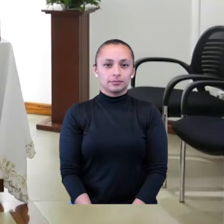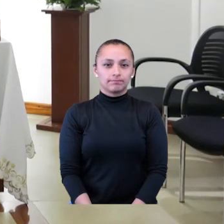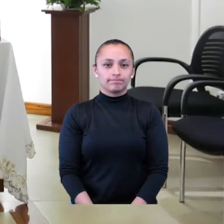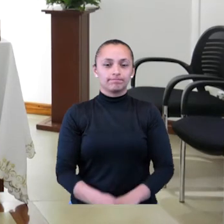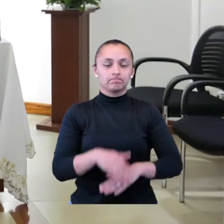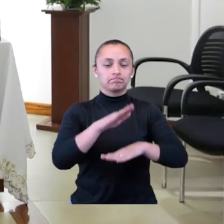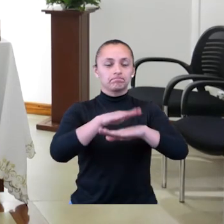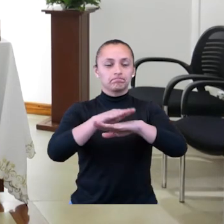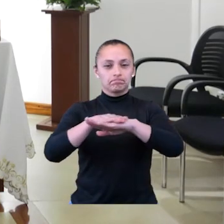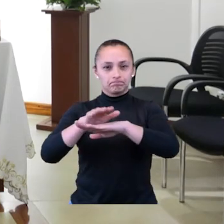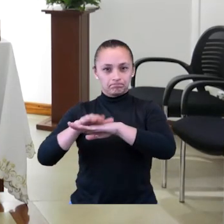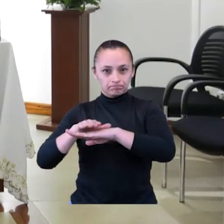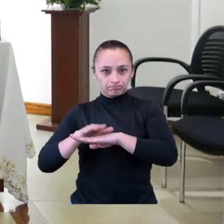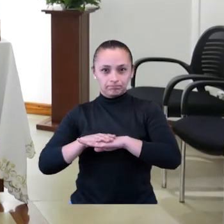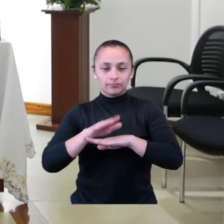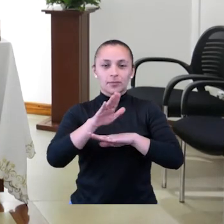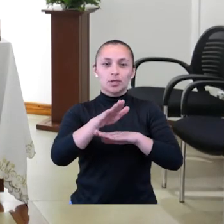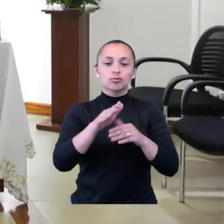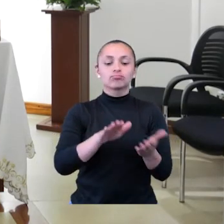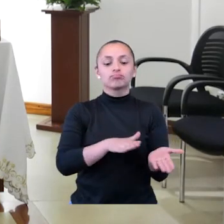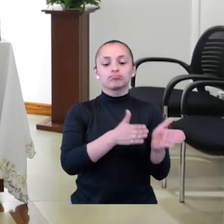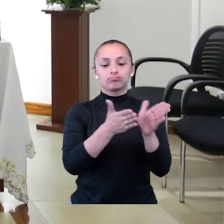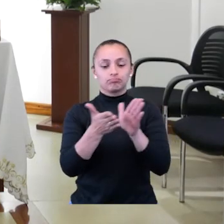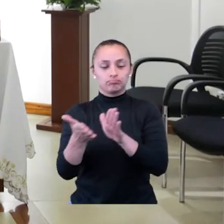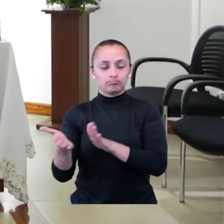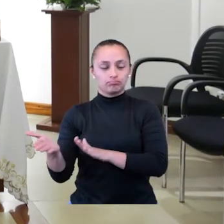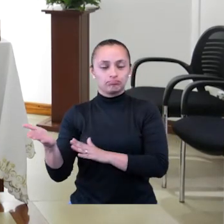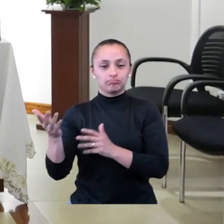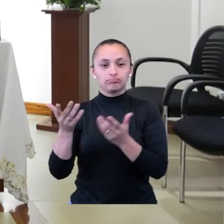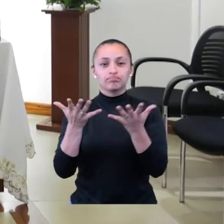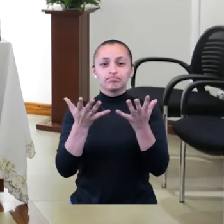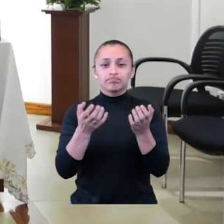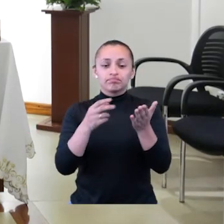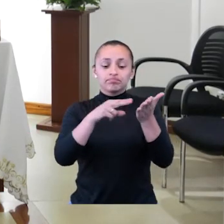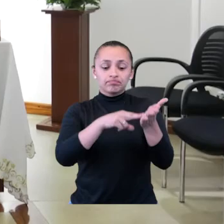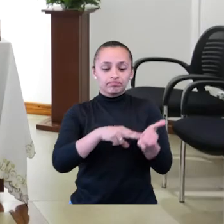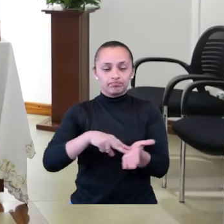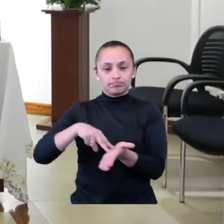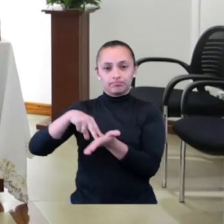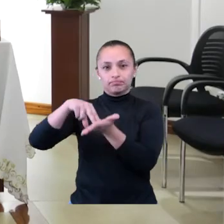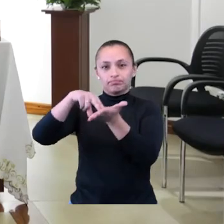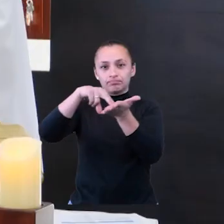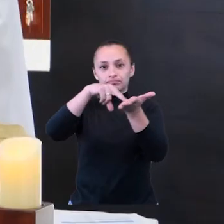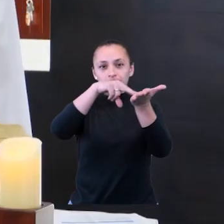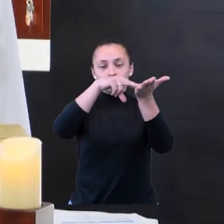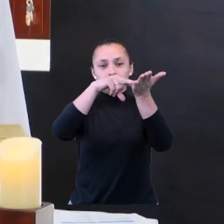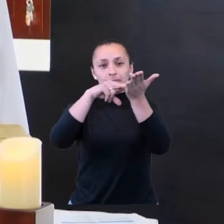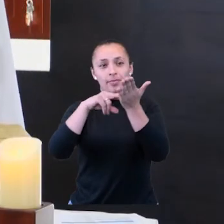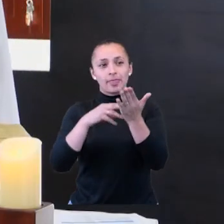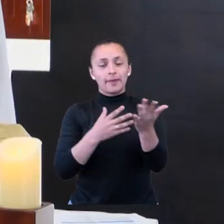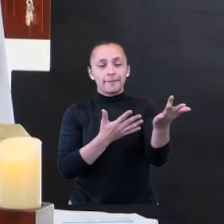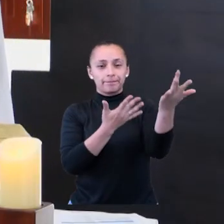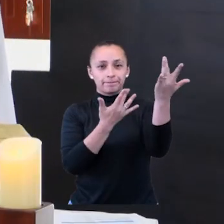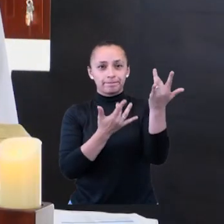anuncia su muerte proclamamos tu resurrección